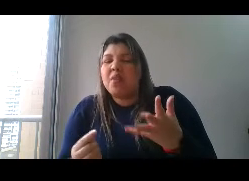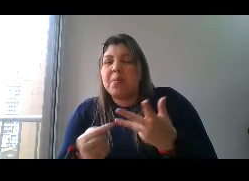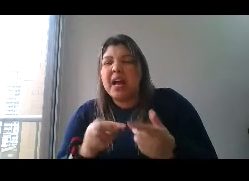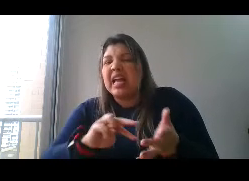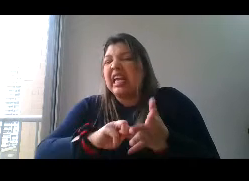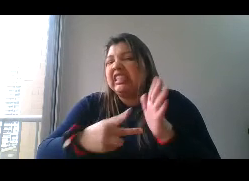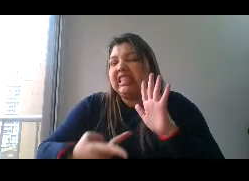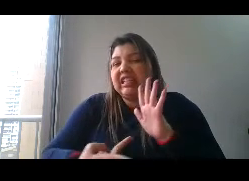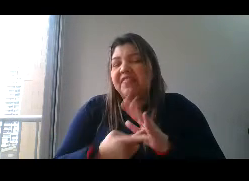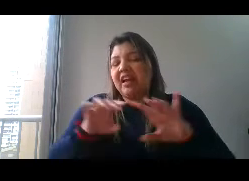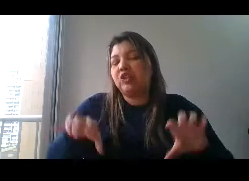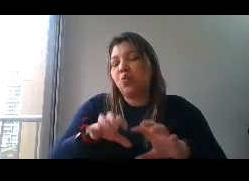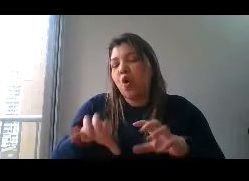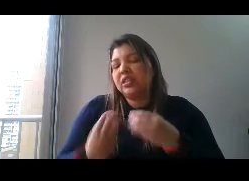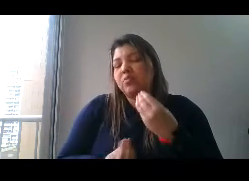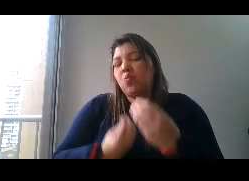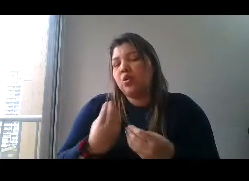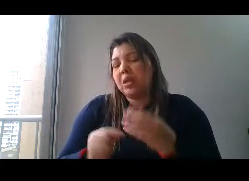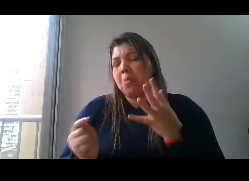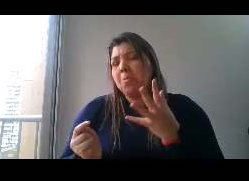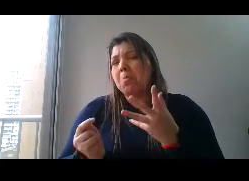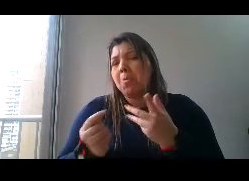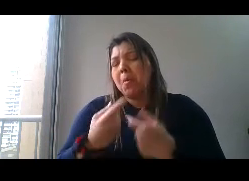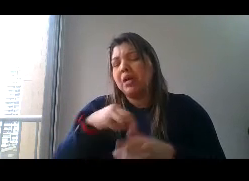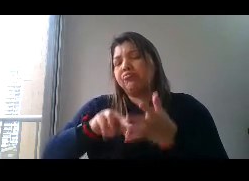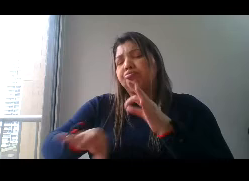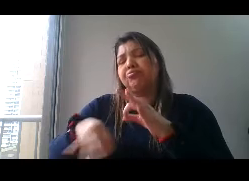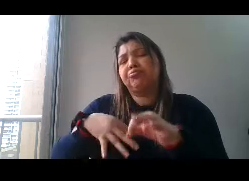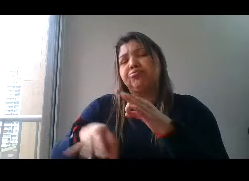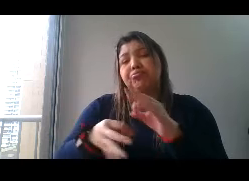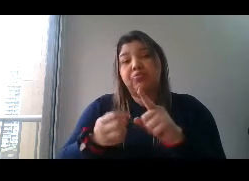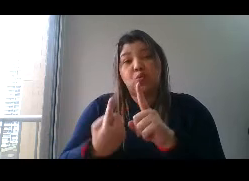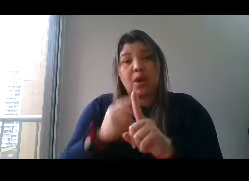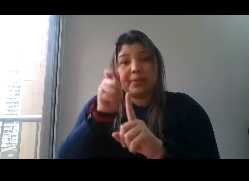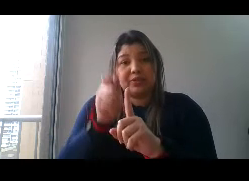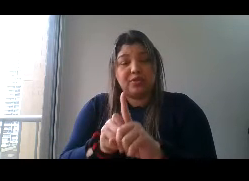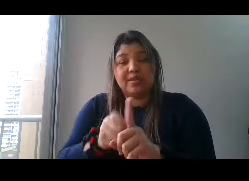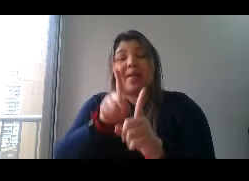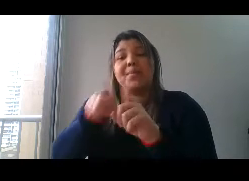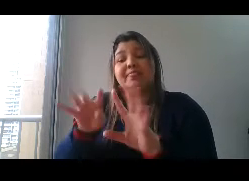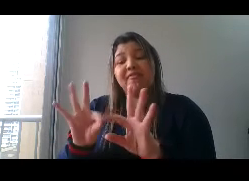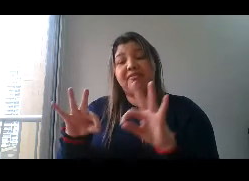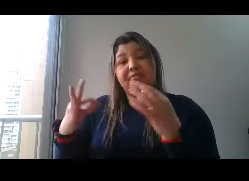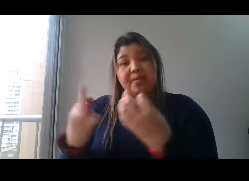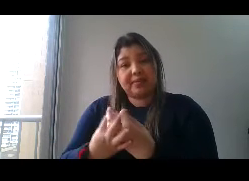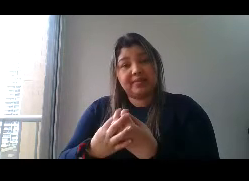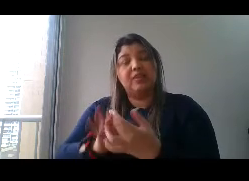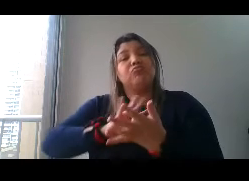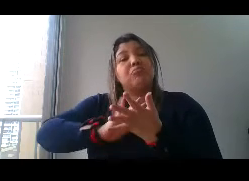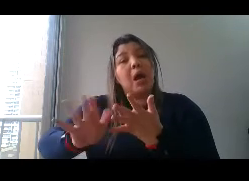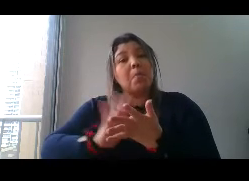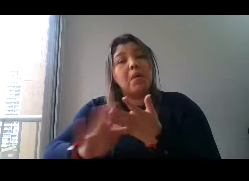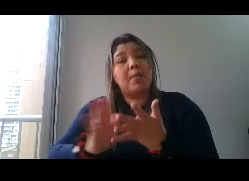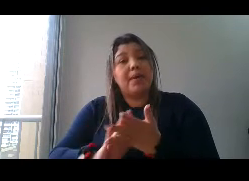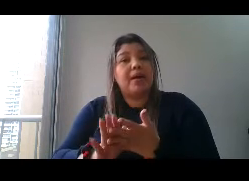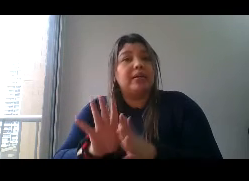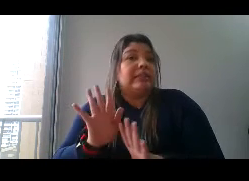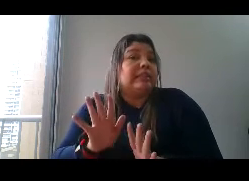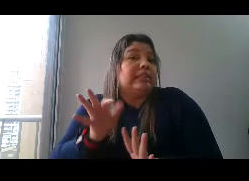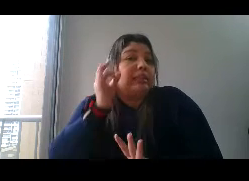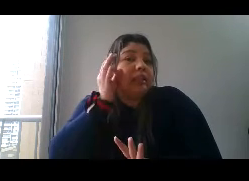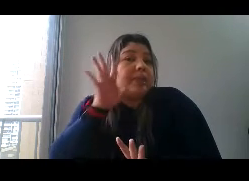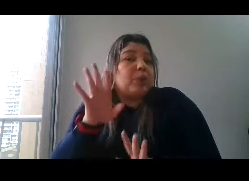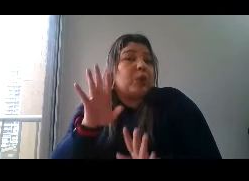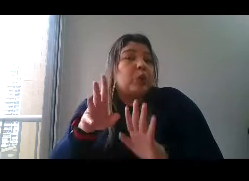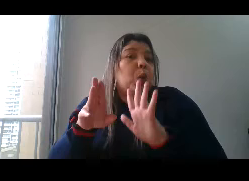lo que le van a hacer a ese paciente familiar, ¿cierto? Cuáles son los riesgos que se asumen, cuál es